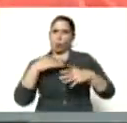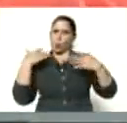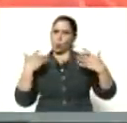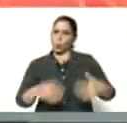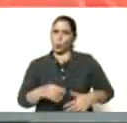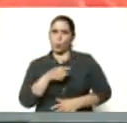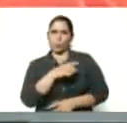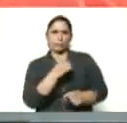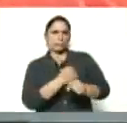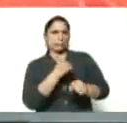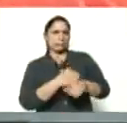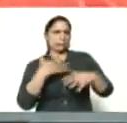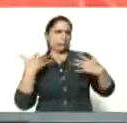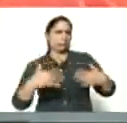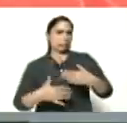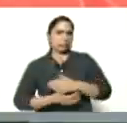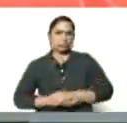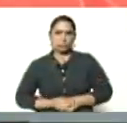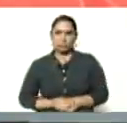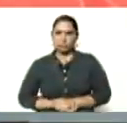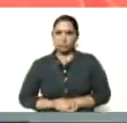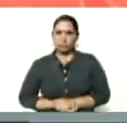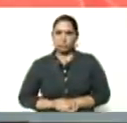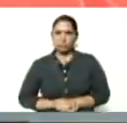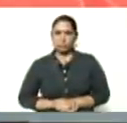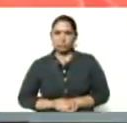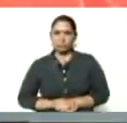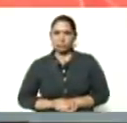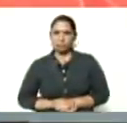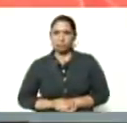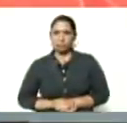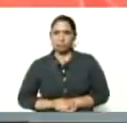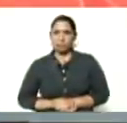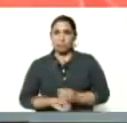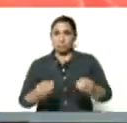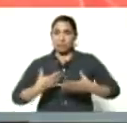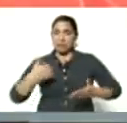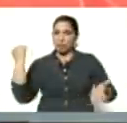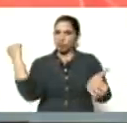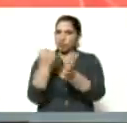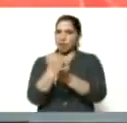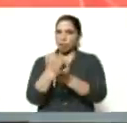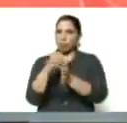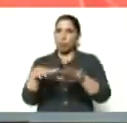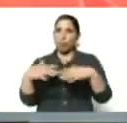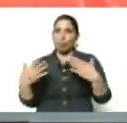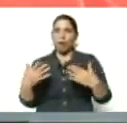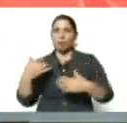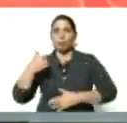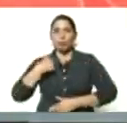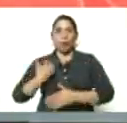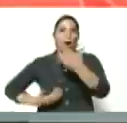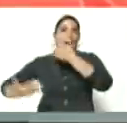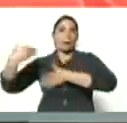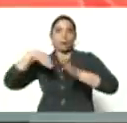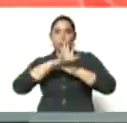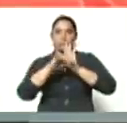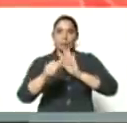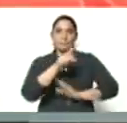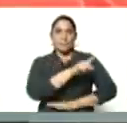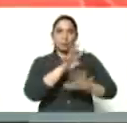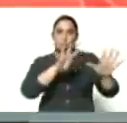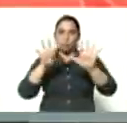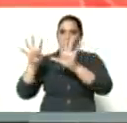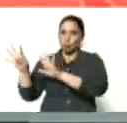Demasiada eficiencia. ¿Ah? Me trajo el sello cuando fui constituyente en